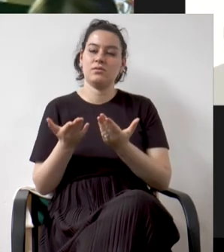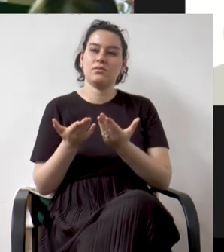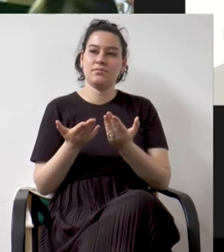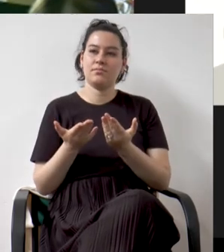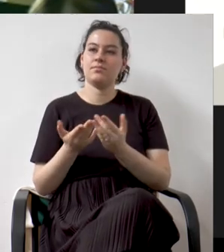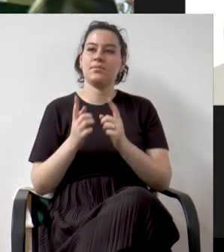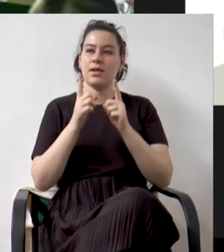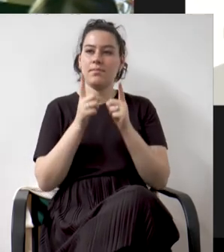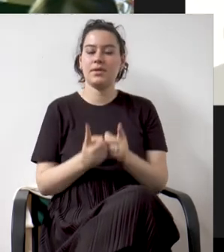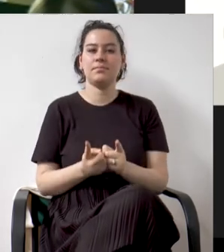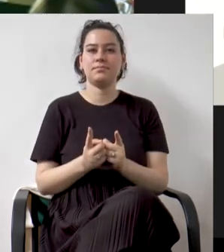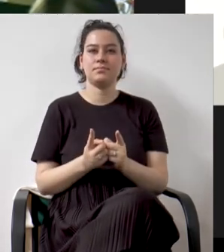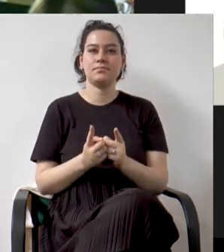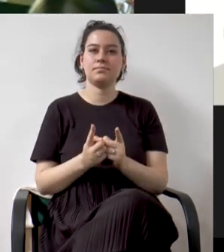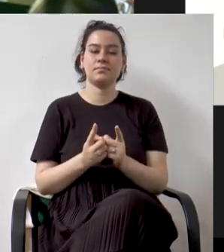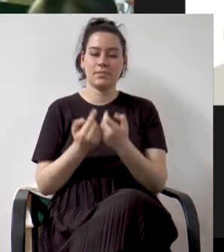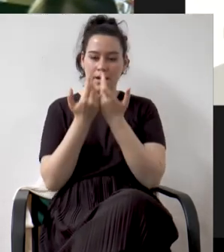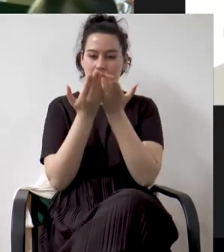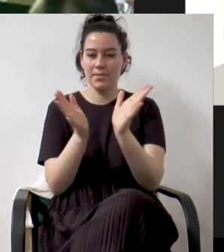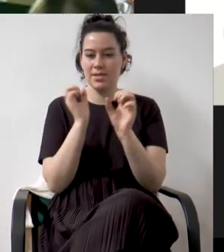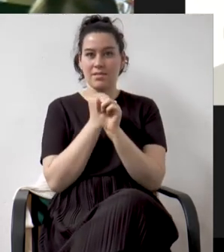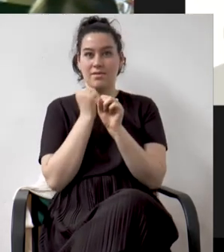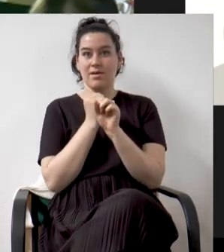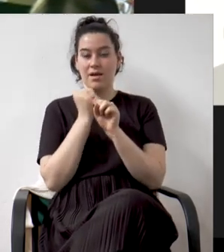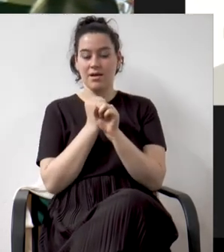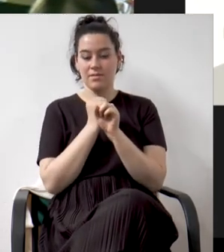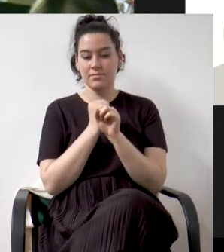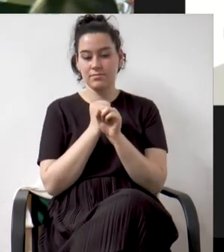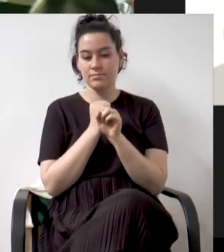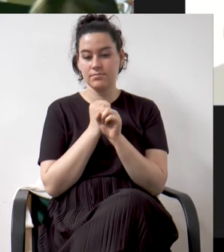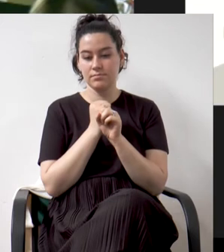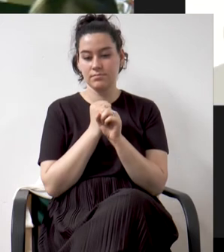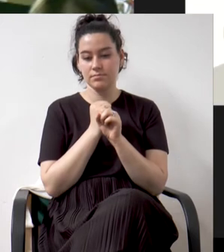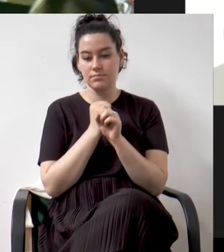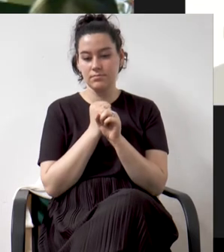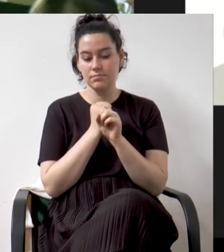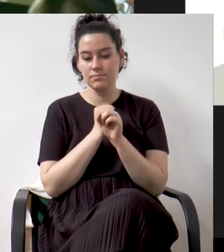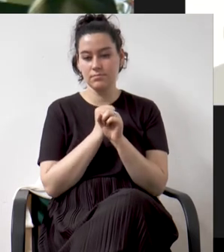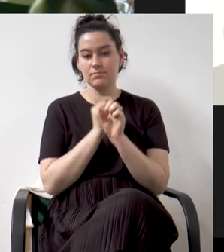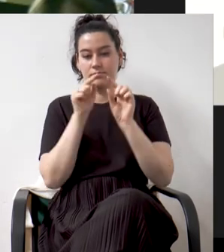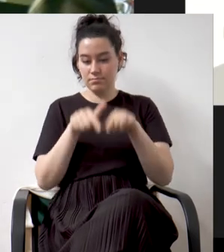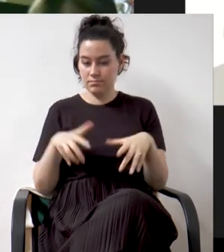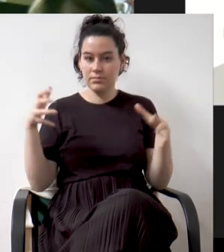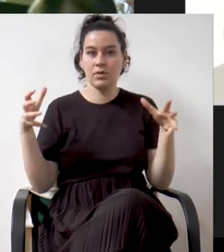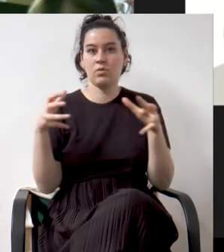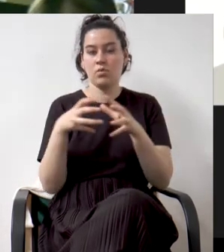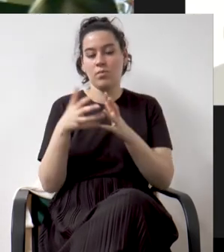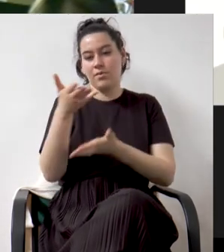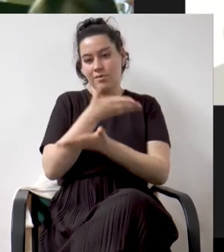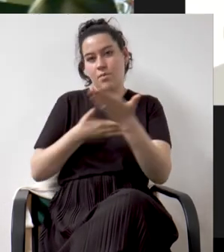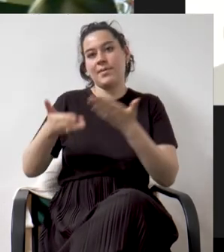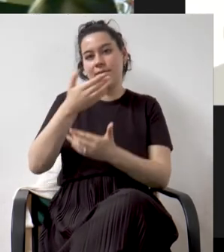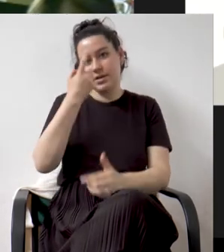y por la iniciativa de este tipo de mesas de interacción de ideas,